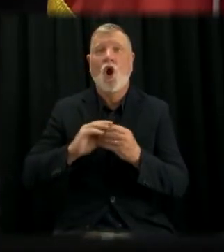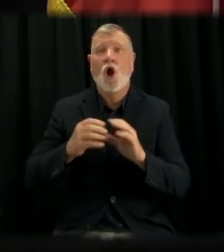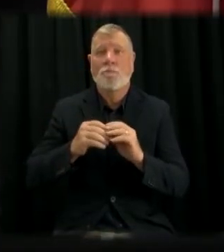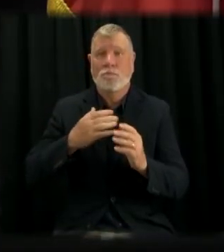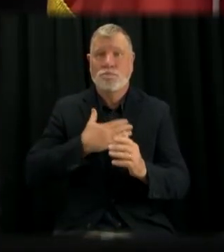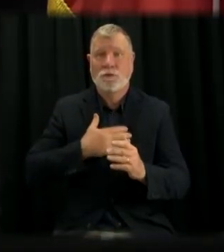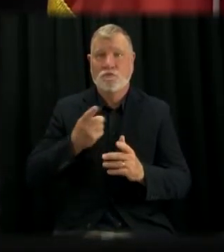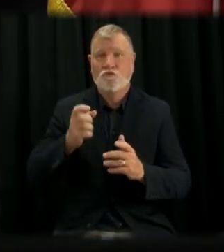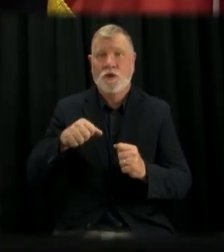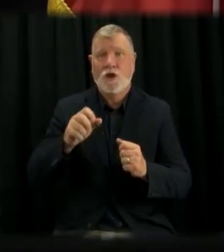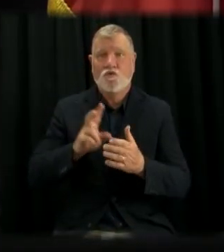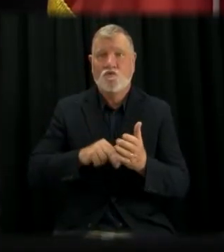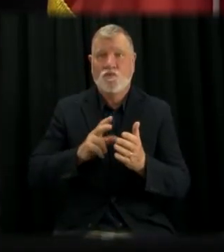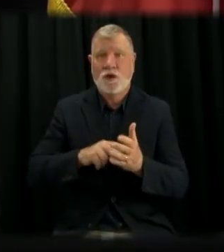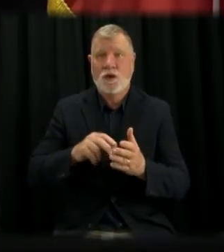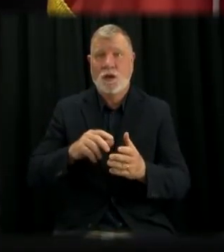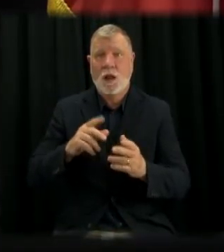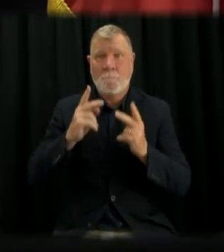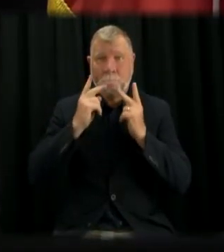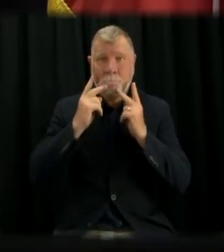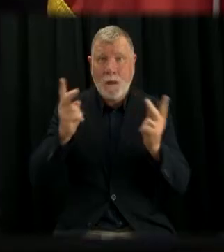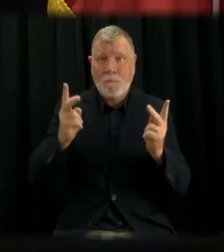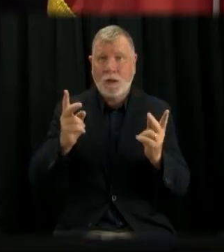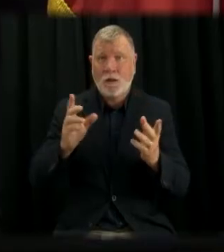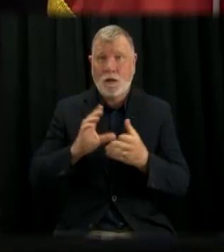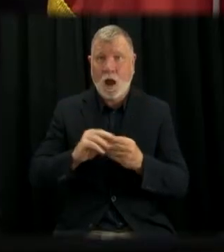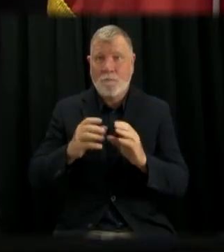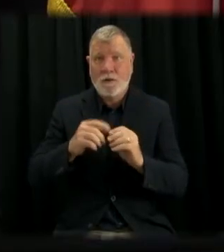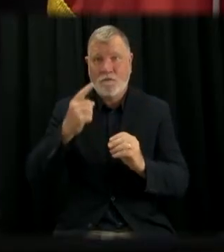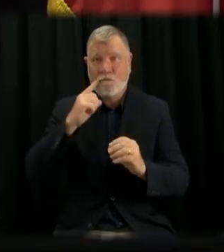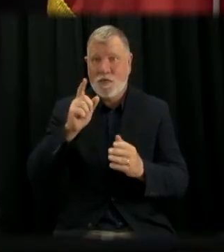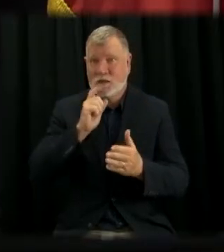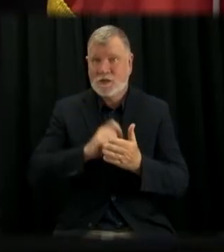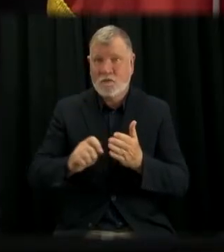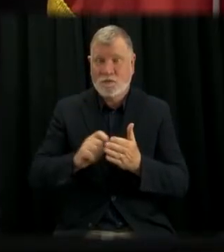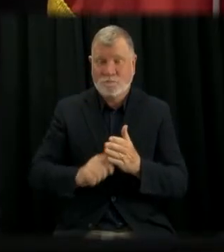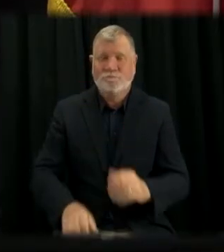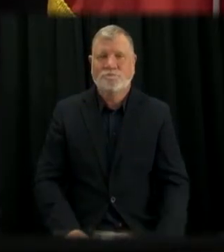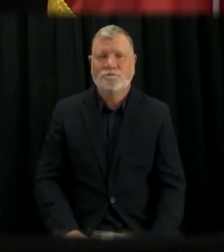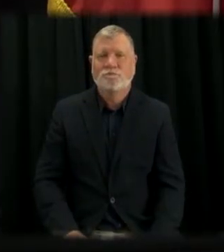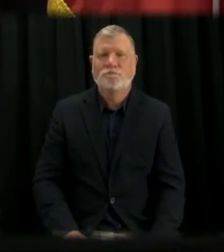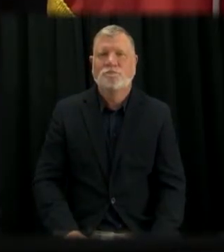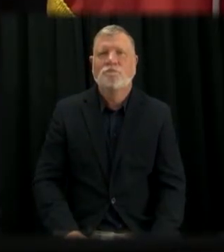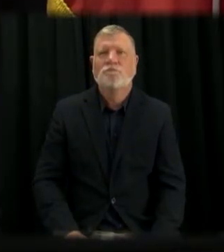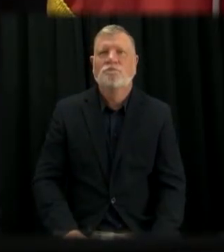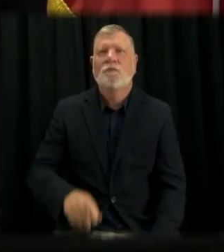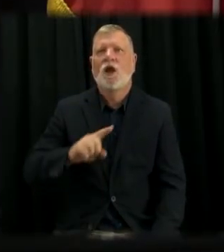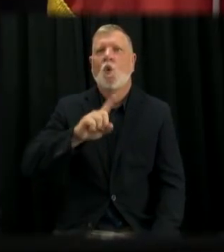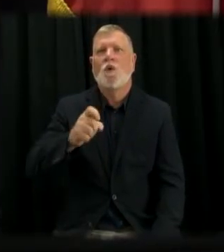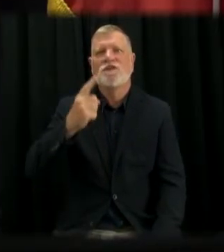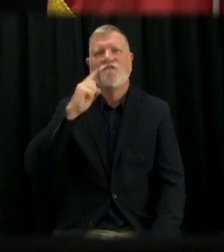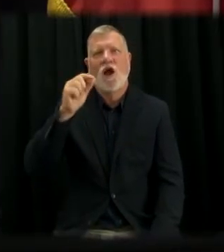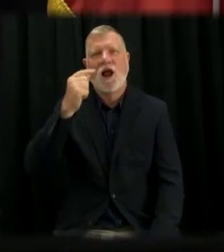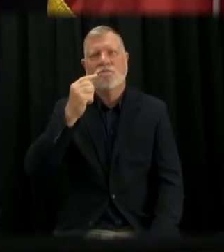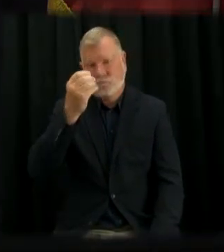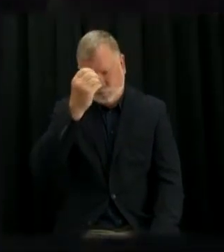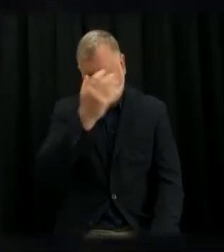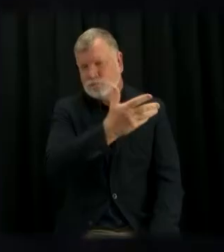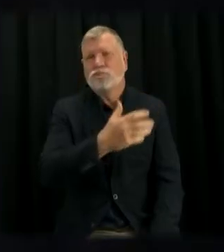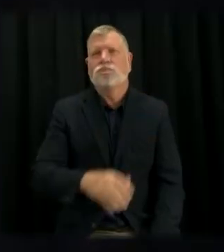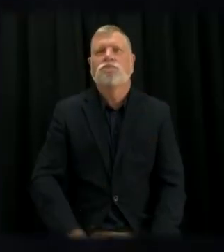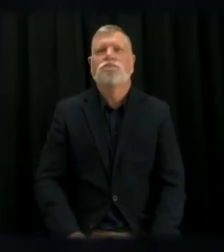comentarios, ¿podría leer los comentarios públicos para el secretario? Estas son preguntas para el gobierno.